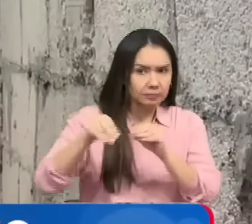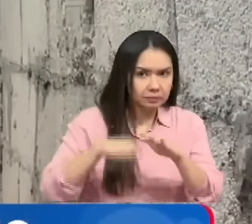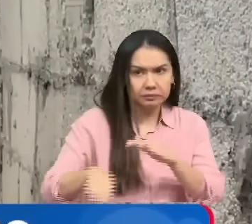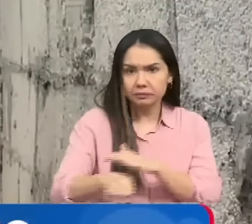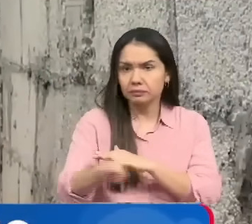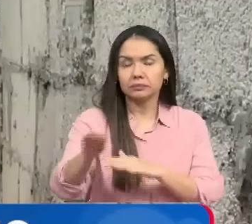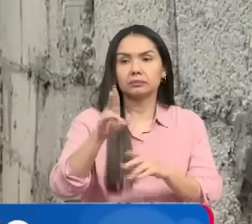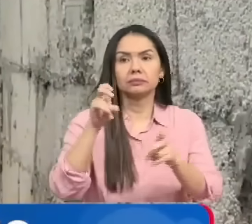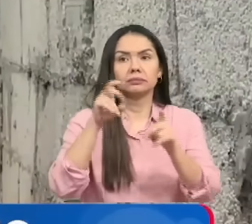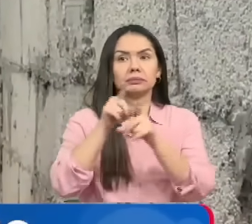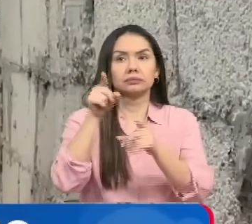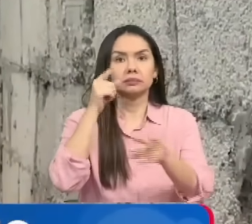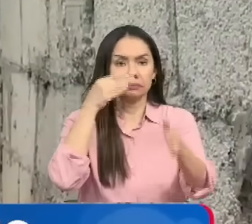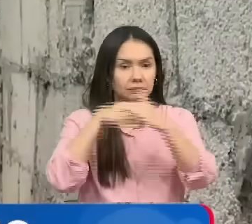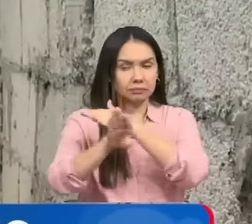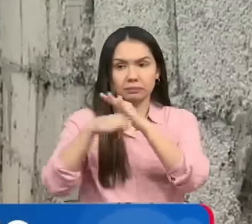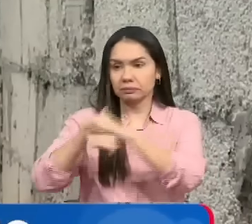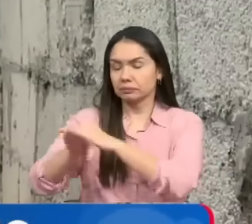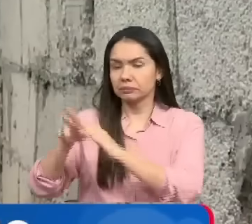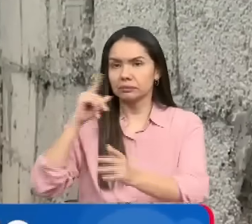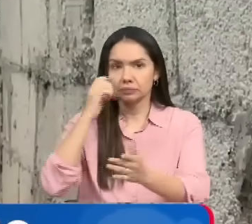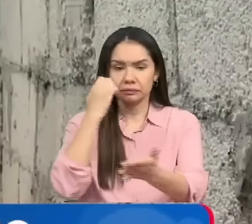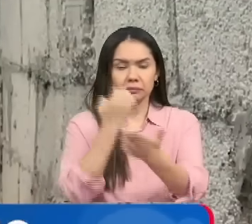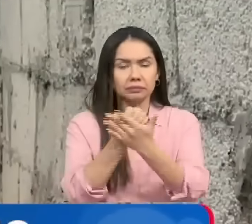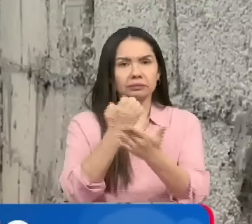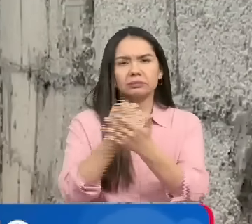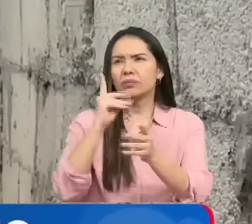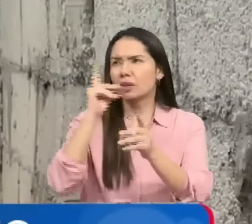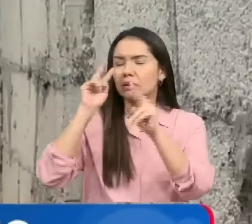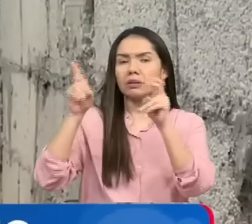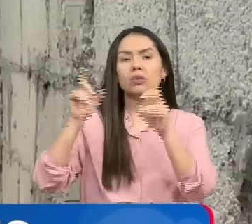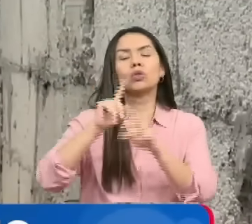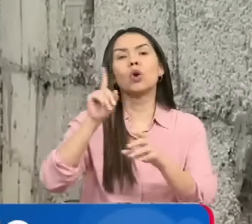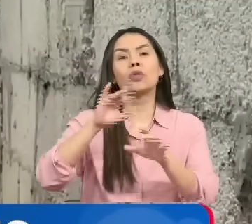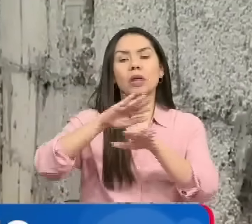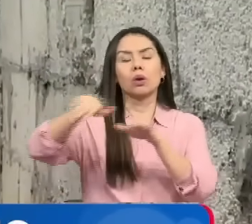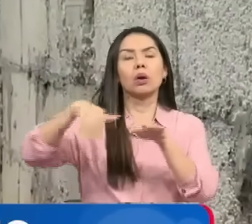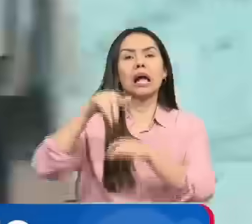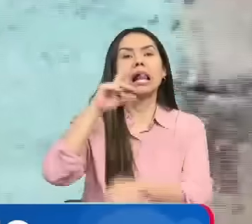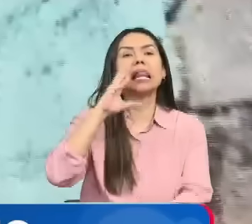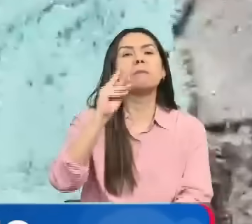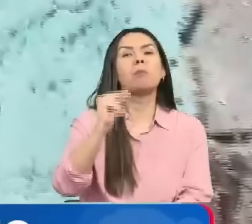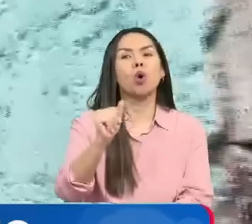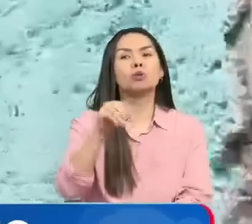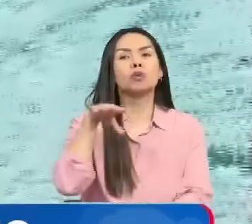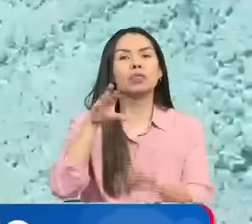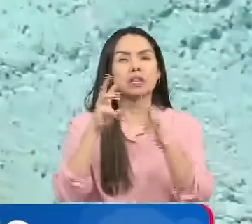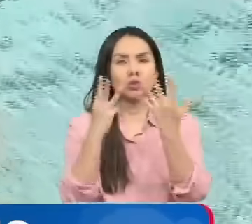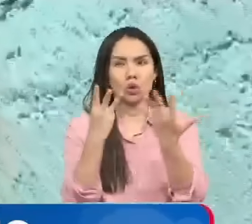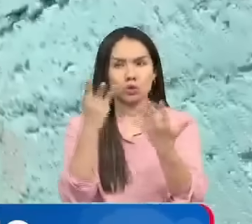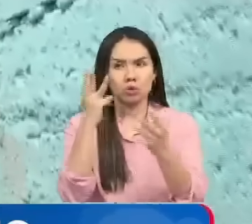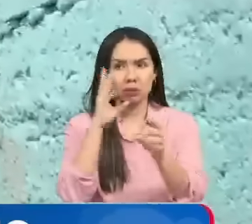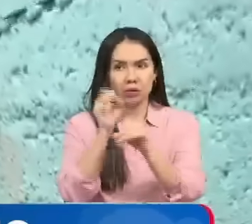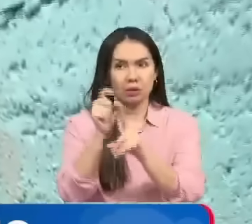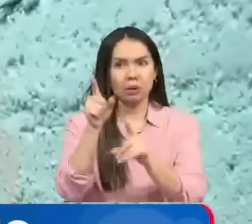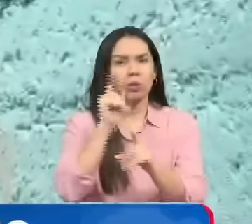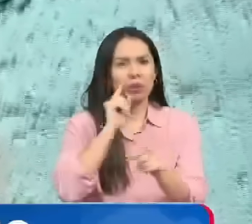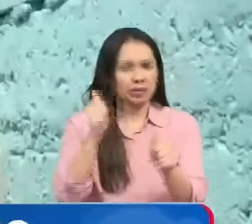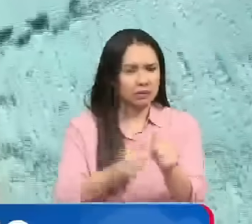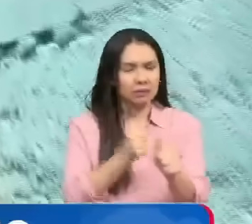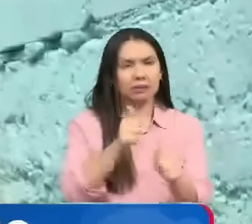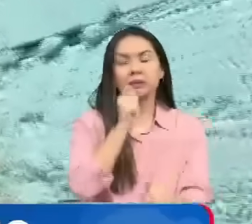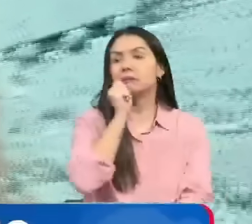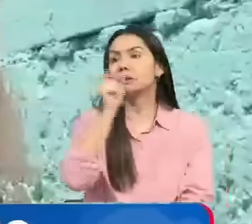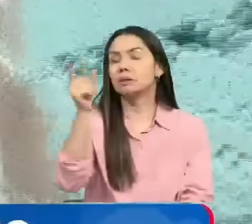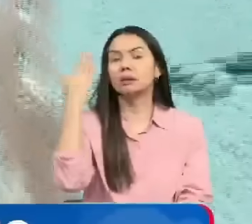inspección, registro y secuestro de evidencias en inmuebles ubicados en la colonia de Limón, zona 18. Esto en seguimiento a una denuncia presentada el